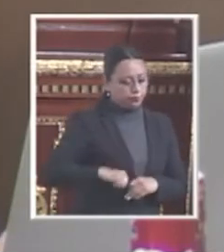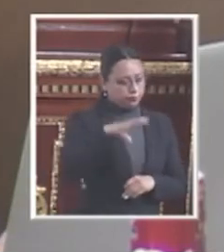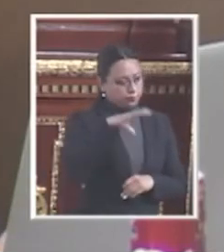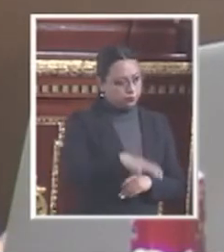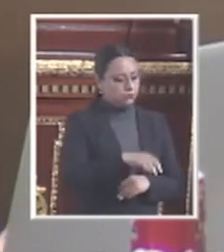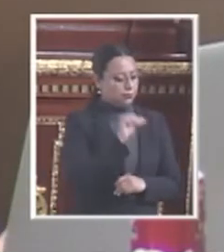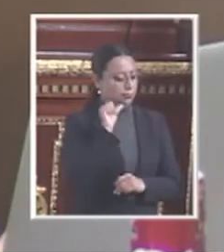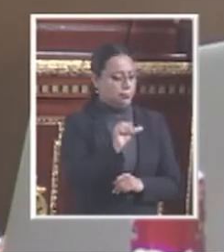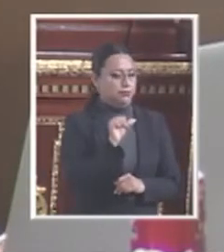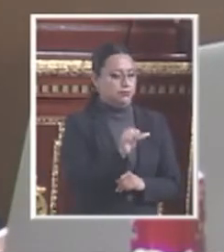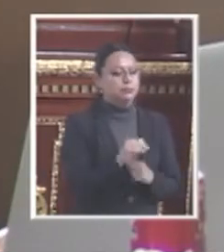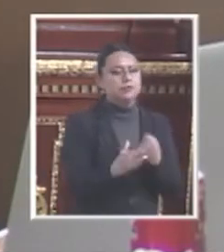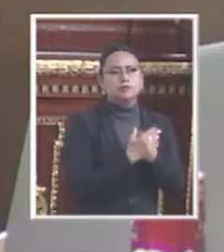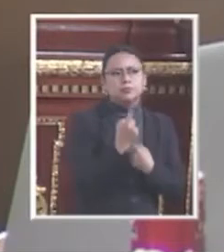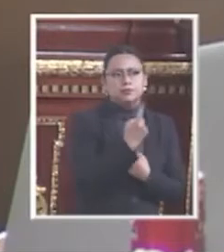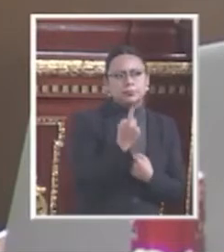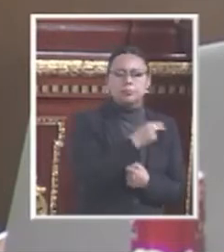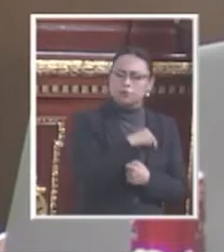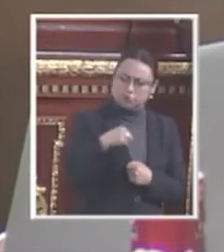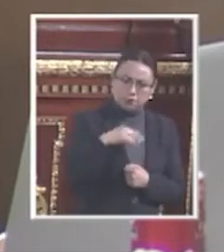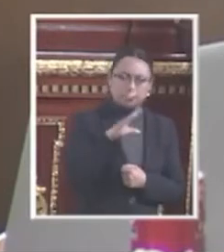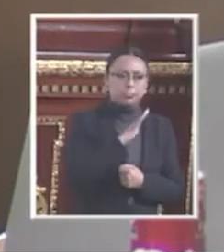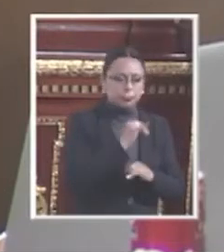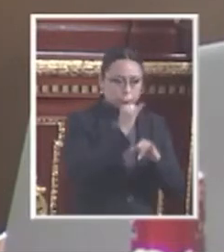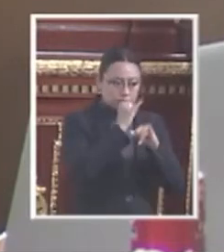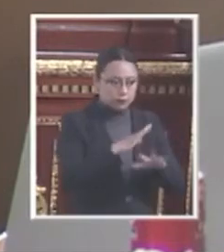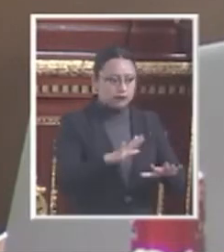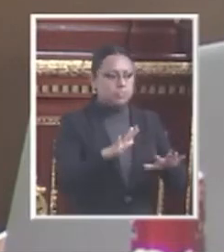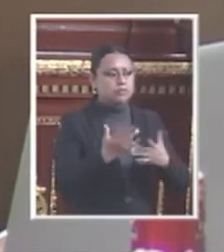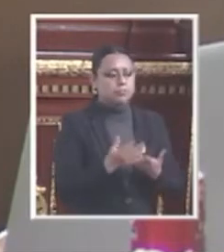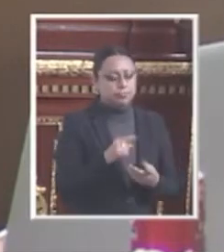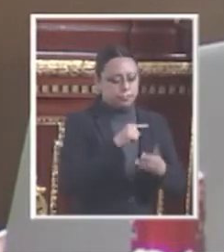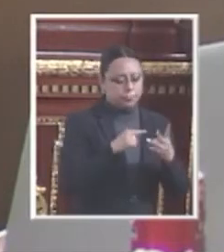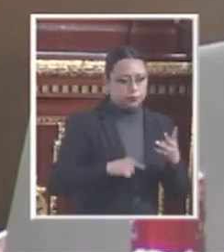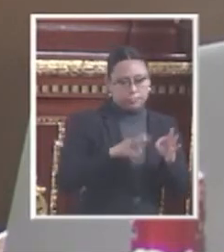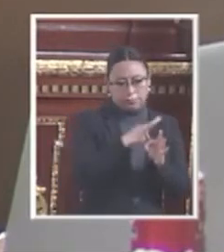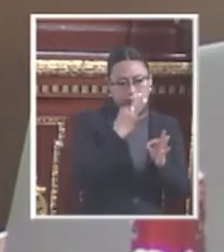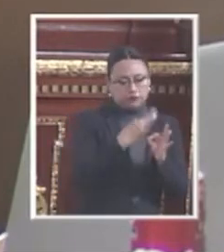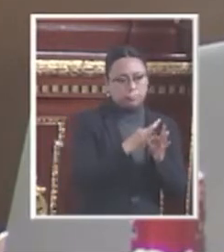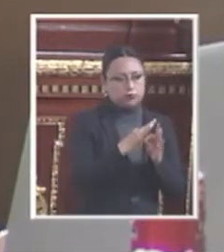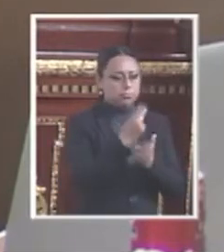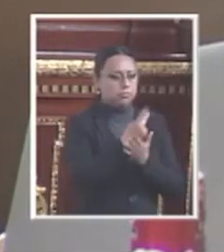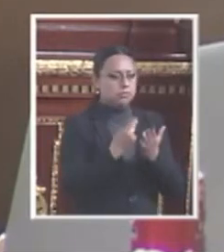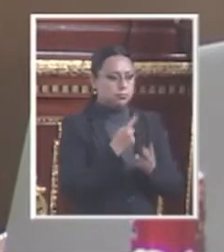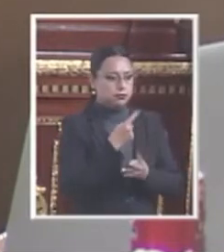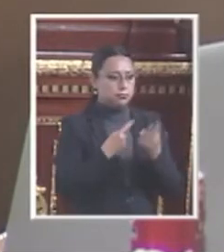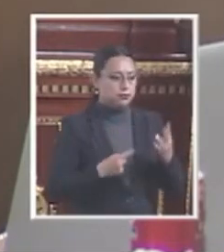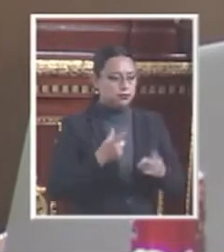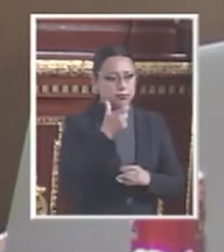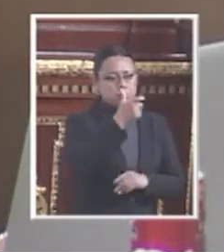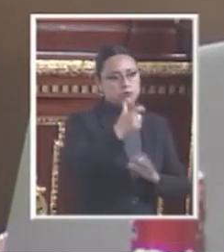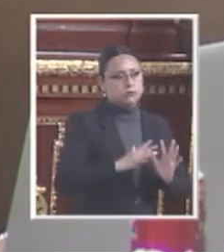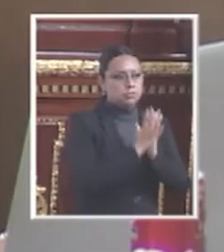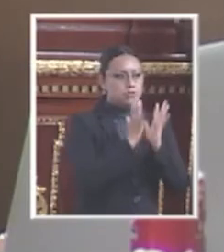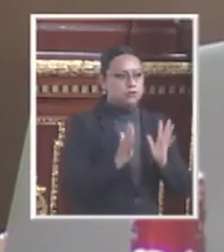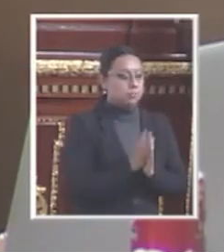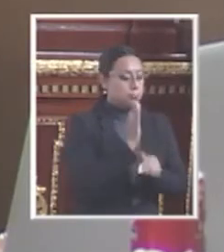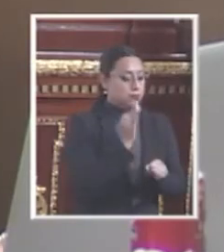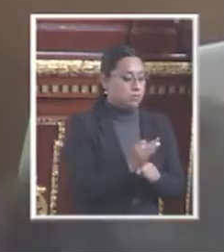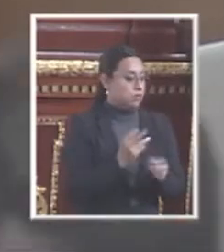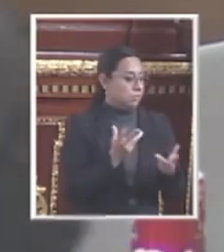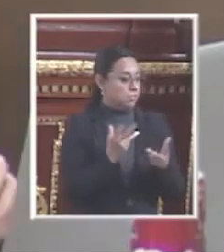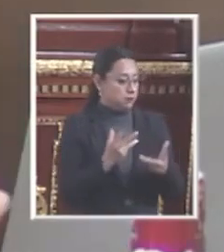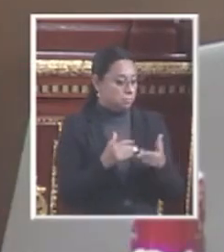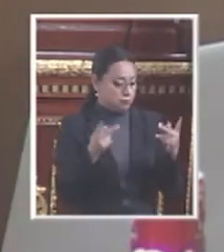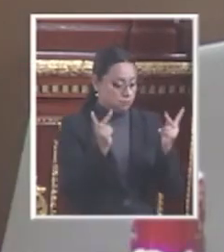de las 16? Porque también nosotros tenemos información de ejecución de programas de presupuesto participativo que no se están haciendo